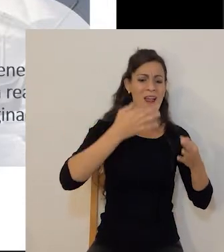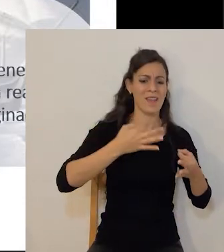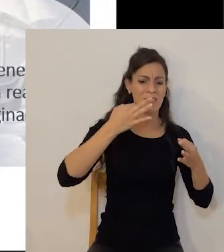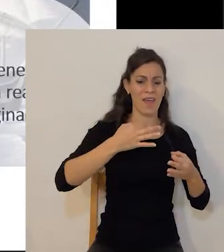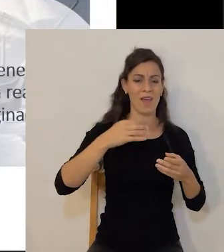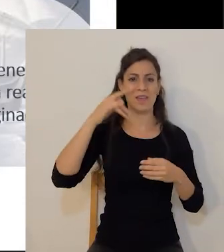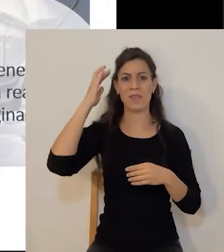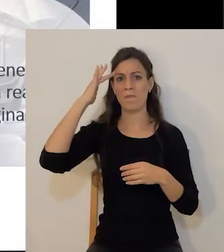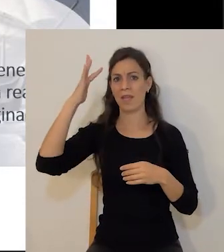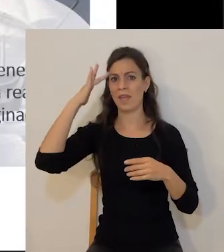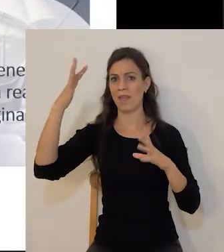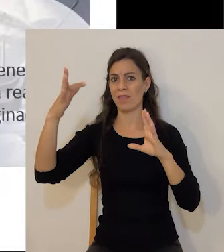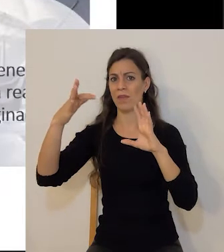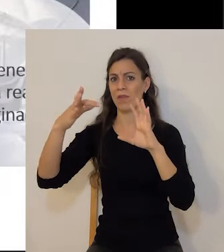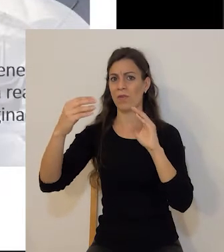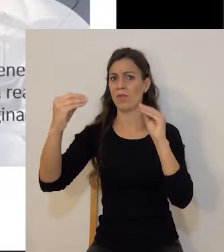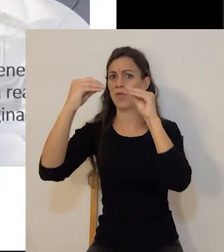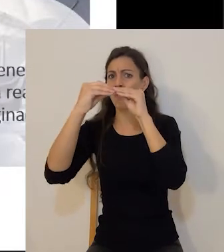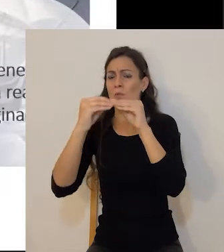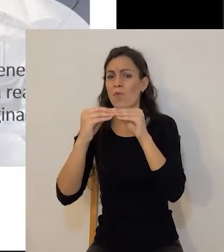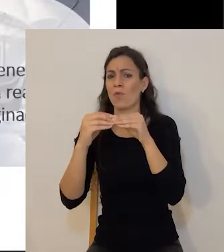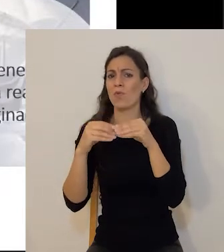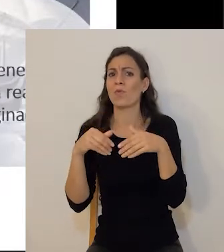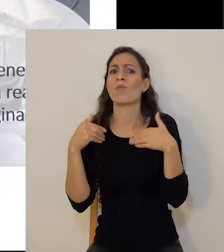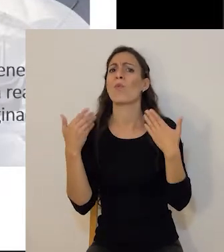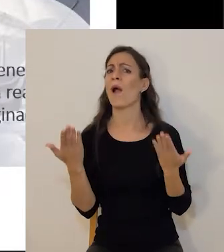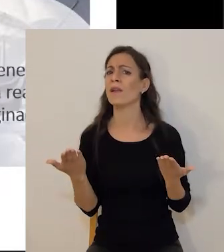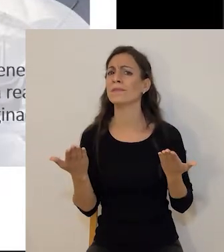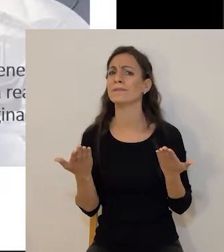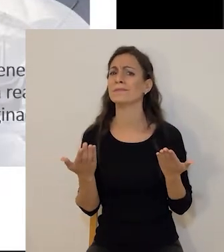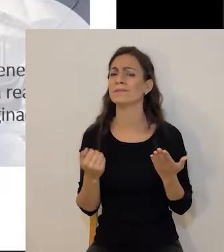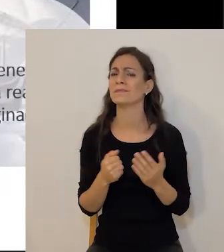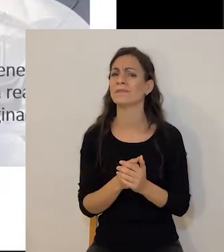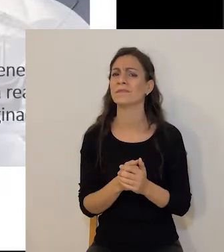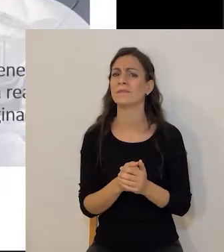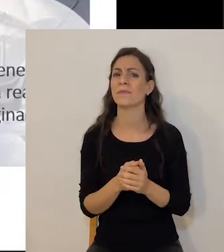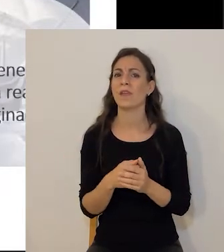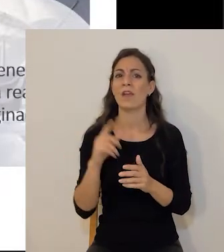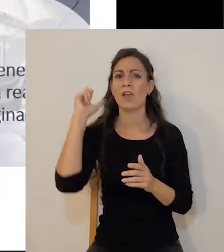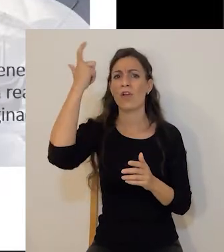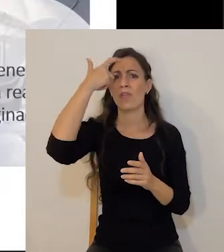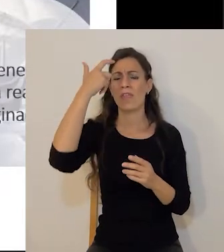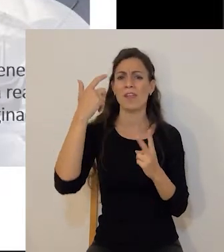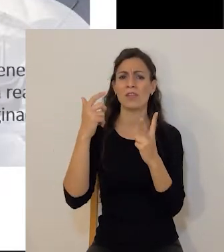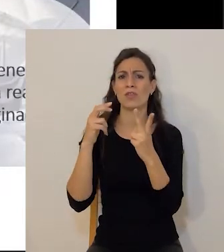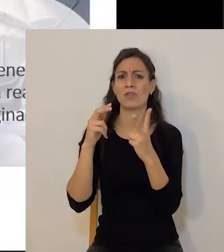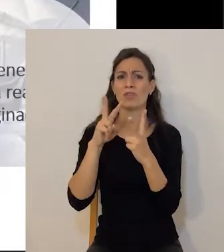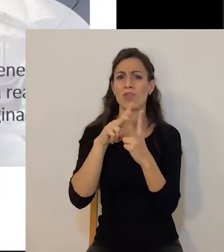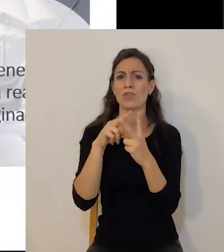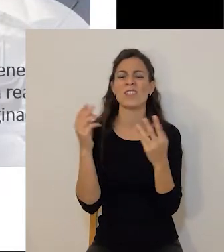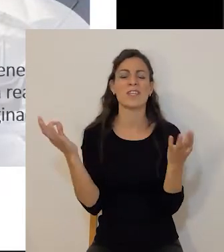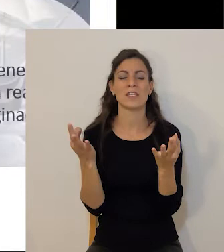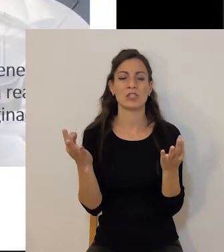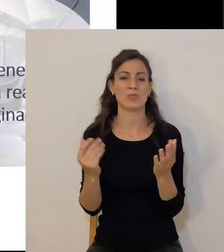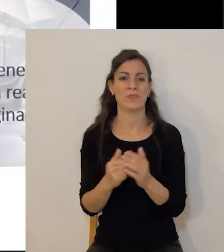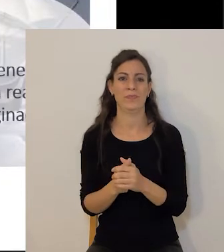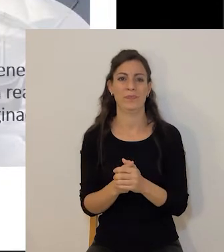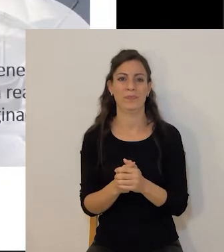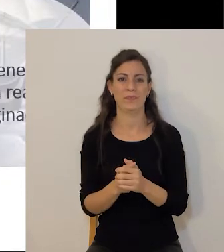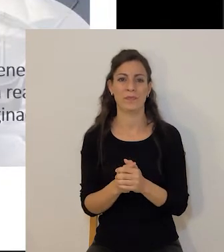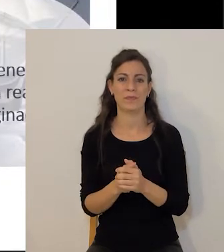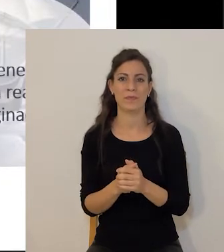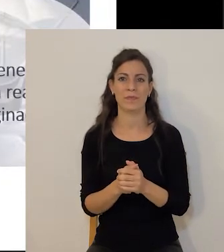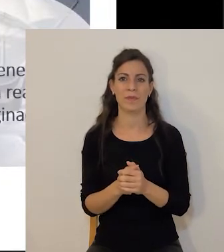en común los dos conceptos? ¿Qué son los dos conceptos? Vale, los dos conceptos